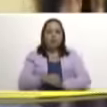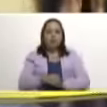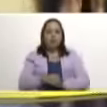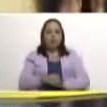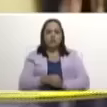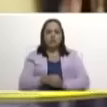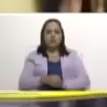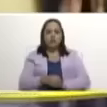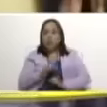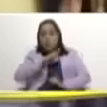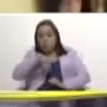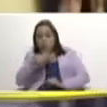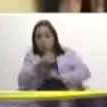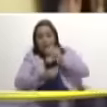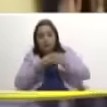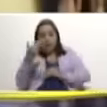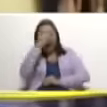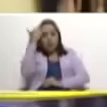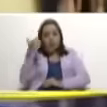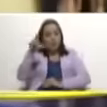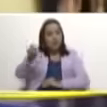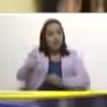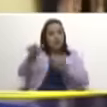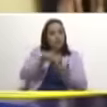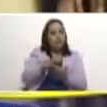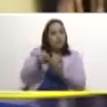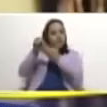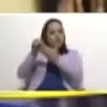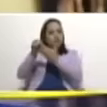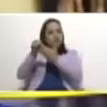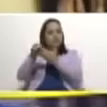Si no puedes hacer olvidar a un héroe,